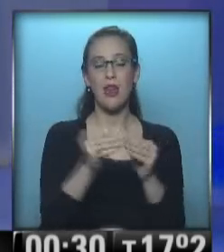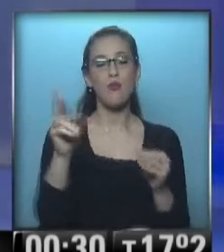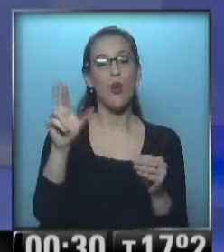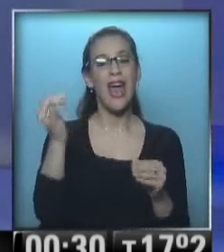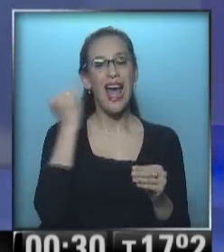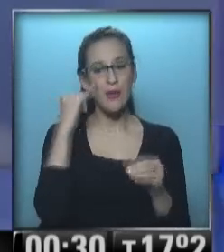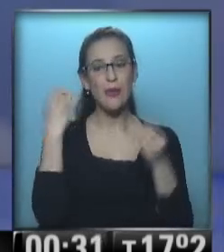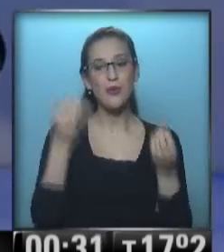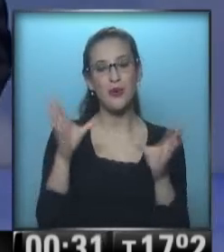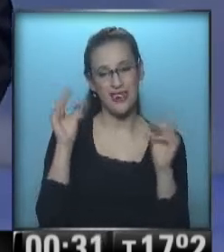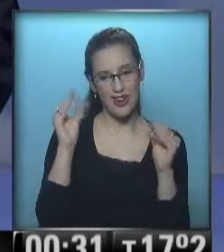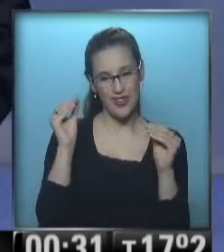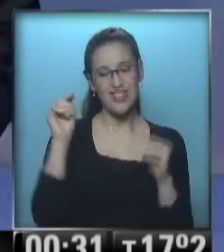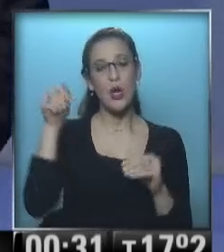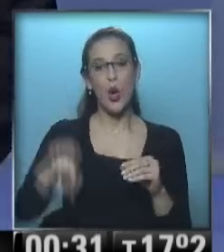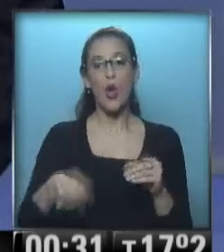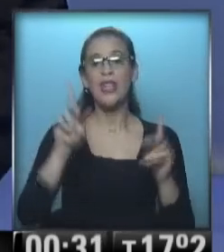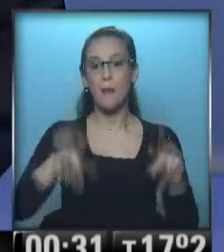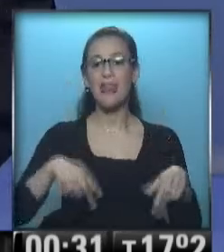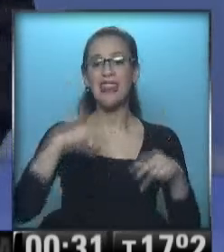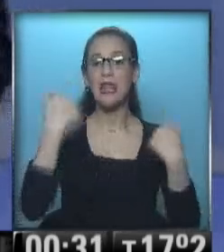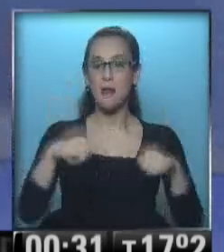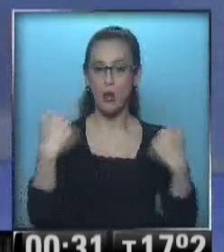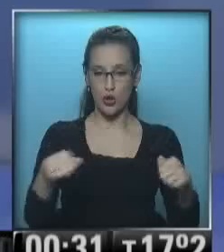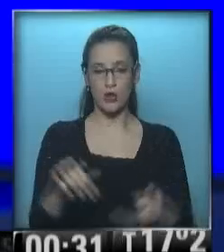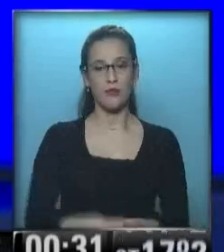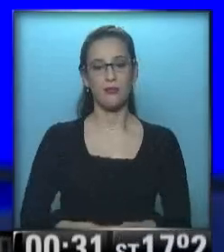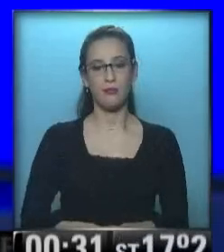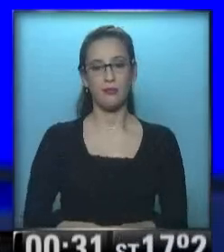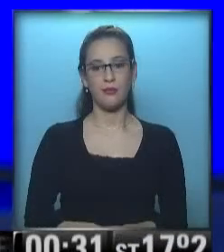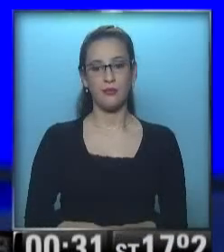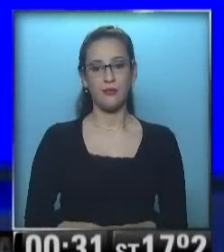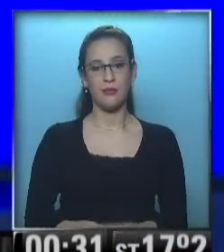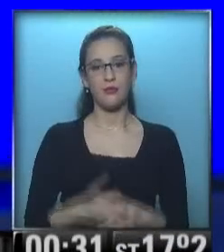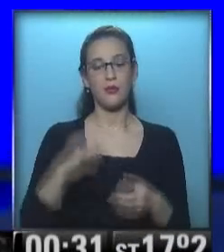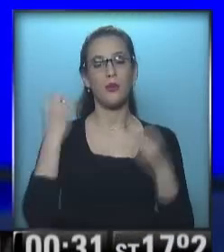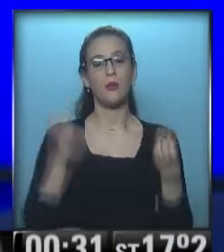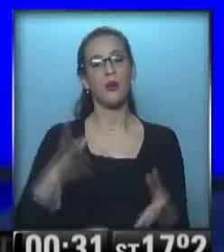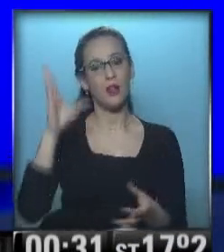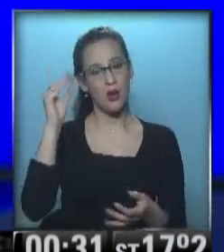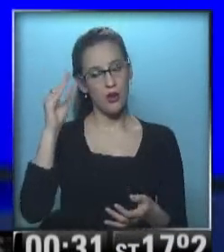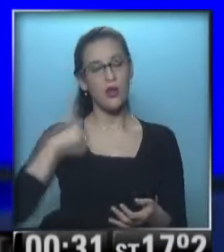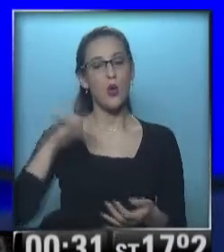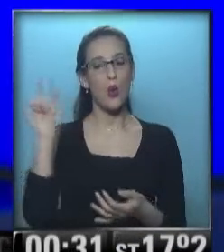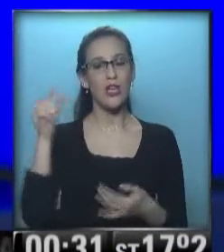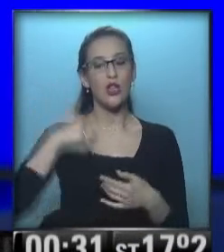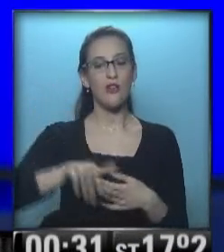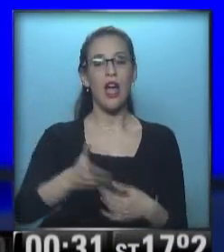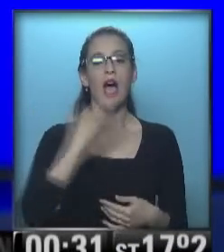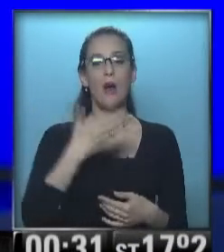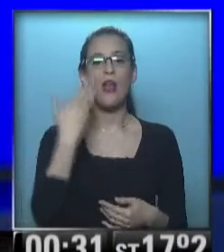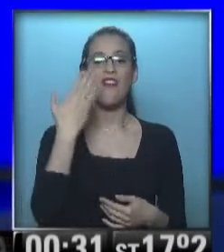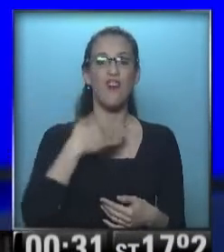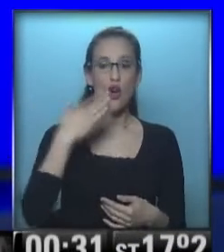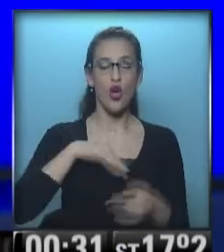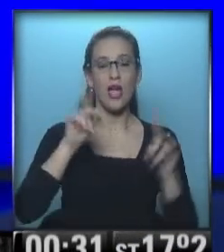Muy buenas noches, Gaby. Hoy también vamos a tener títulos de deporte. Muy buenas noches, Pablo. En un ratito estaremos hablando de Boca y también